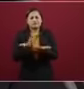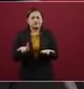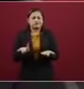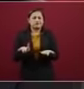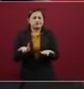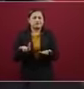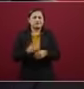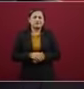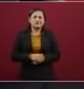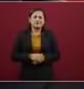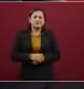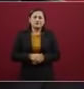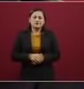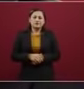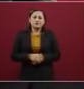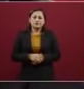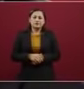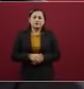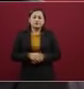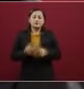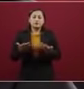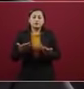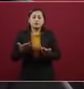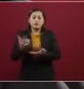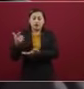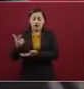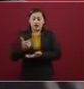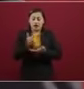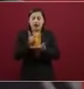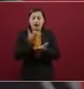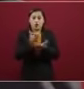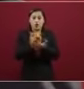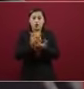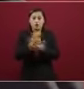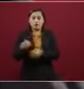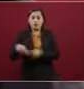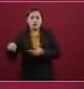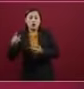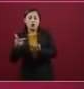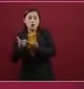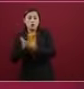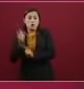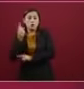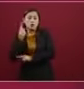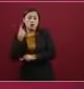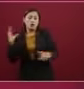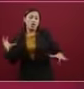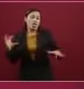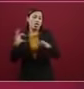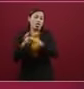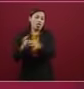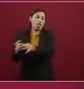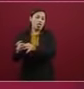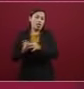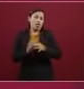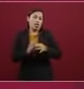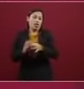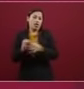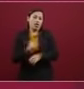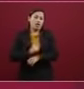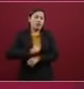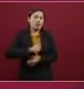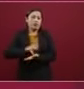la vinculación entre el poder económico y poder político, que se alimentaban y se nutrían